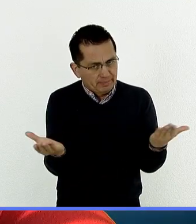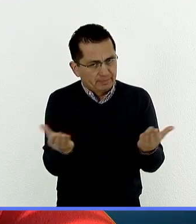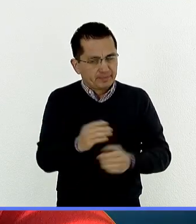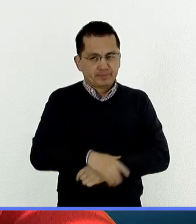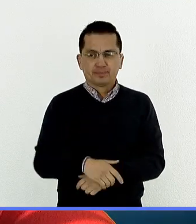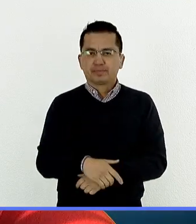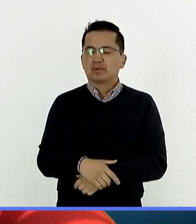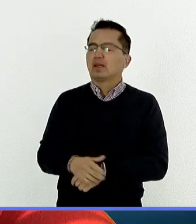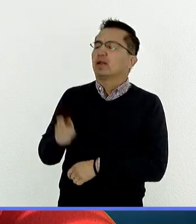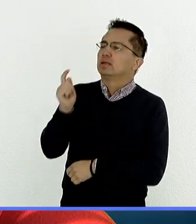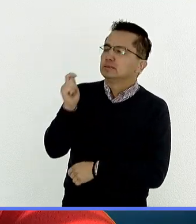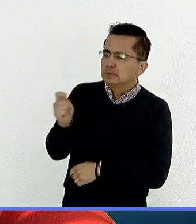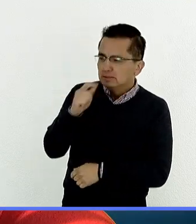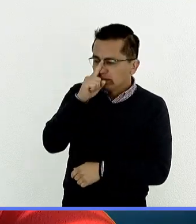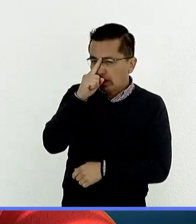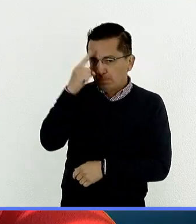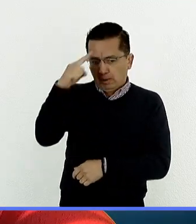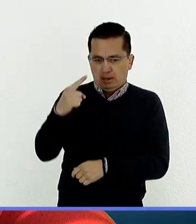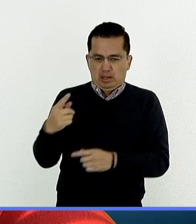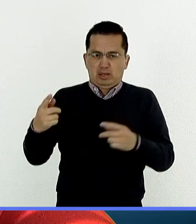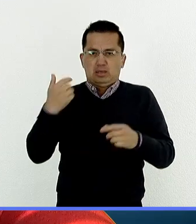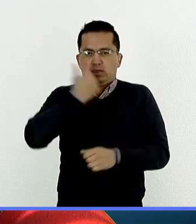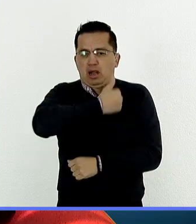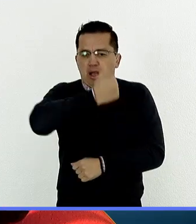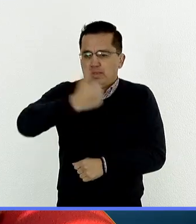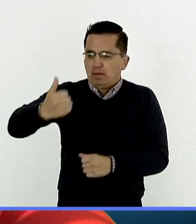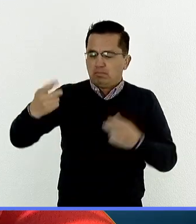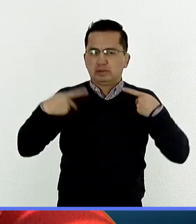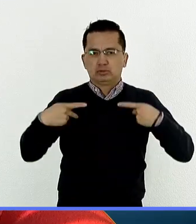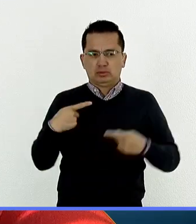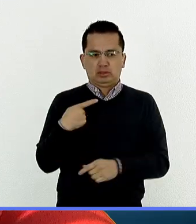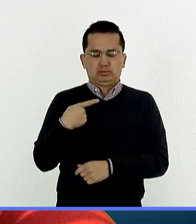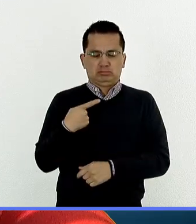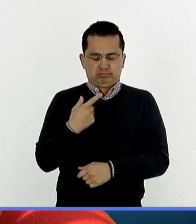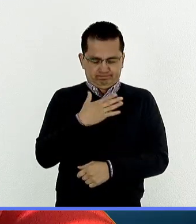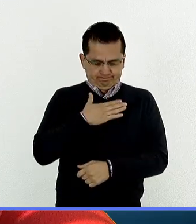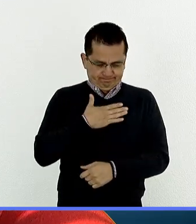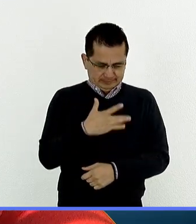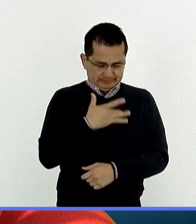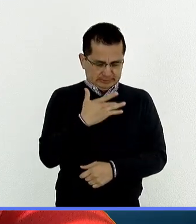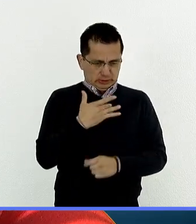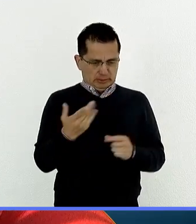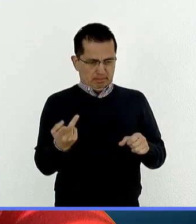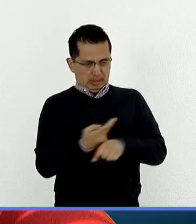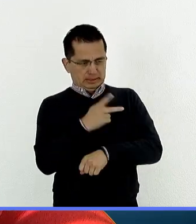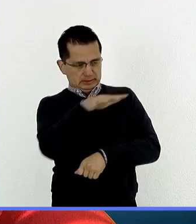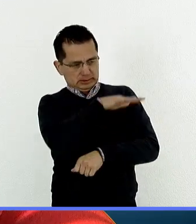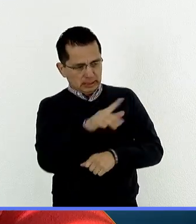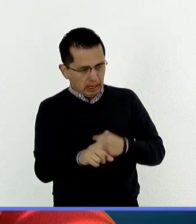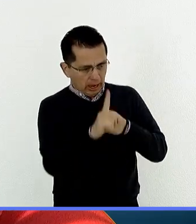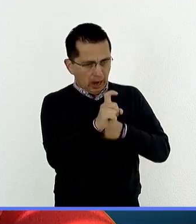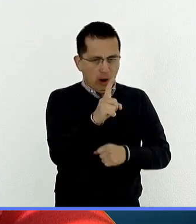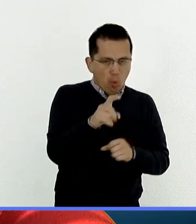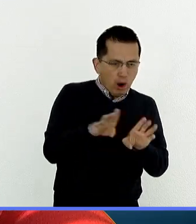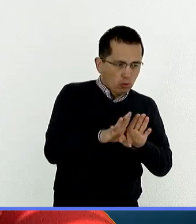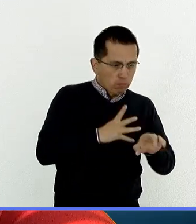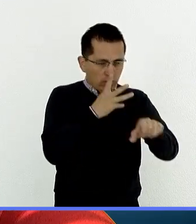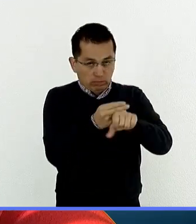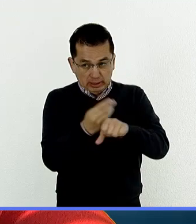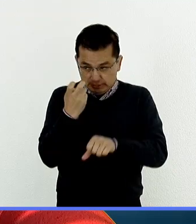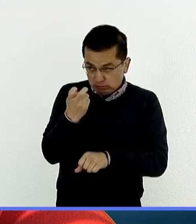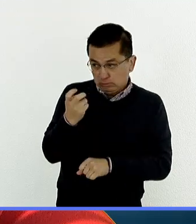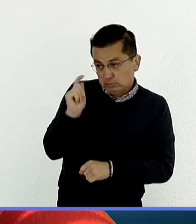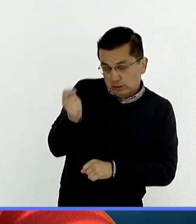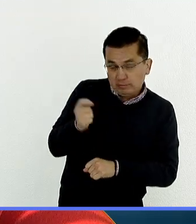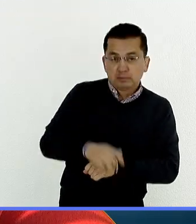sensibilidad de las personas de las problemáticas de las comunidades de quienes estamos de quienes Estamos rodeados eh doctor esta convocatoria tiene